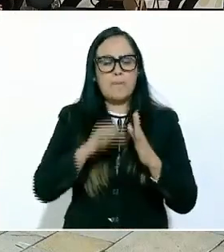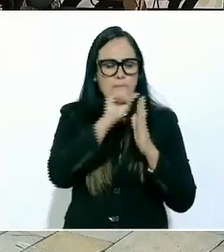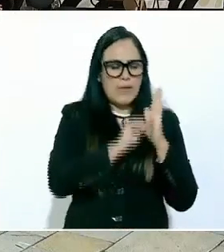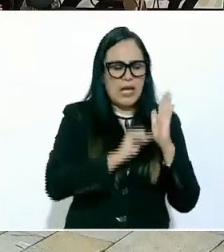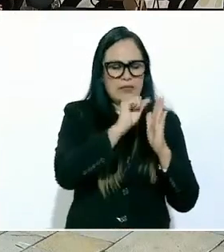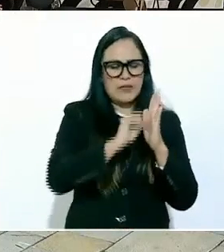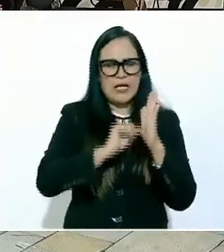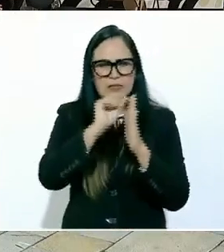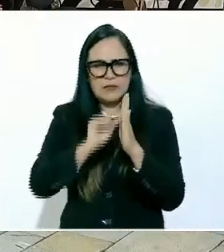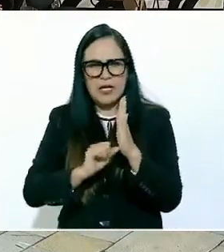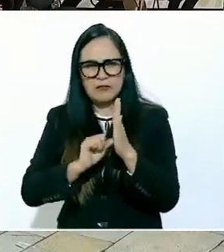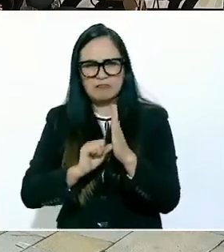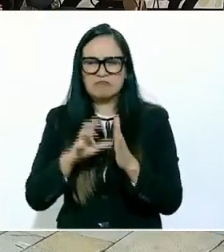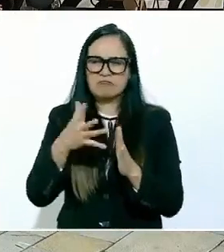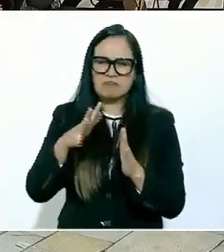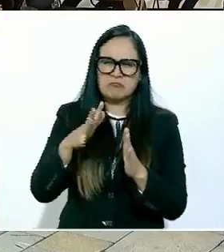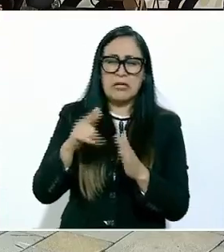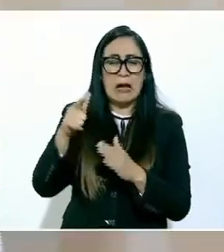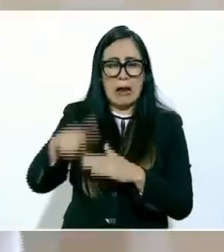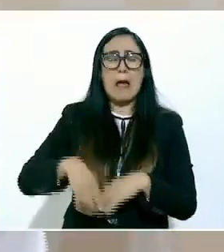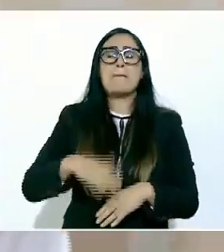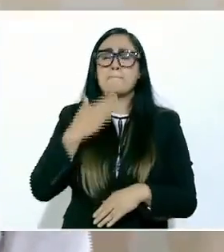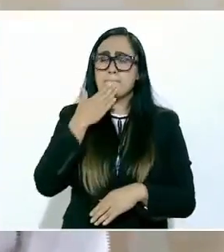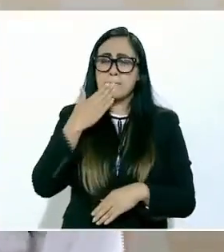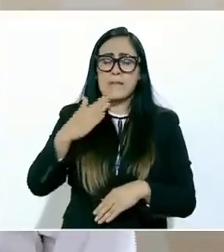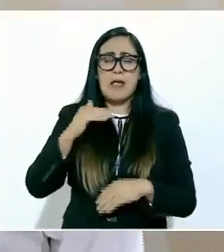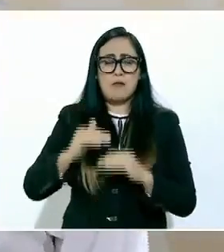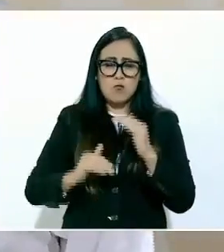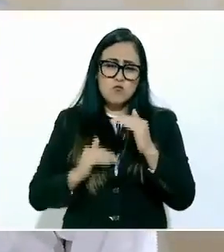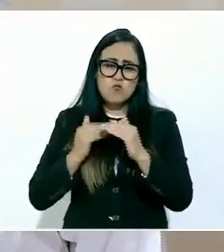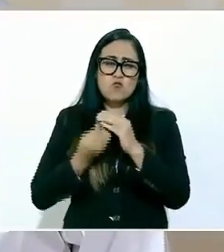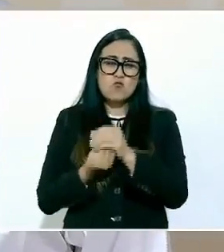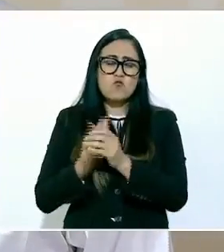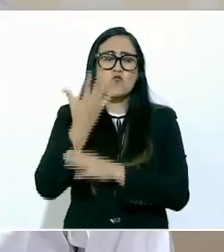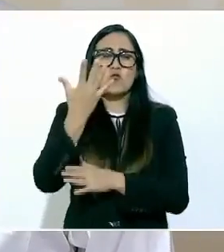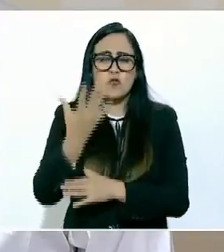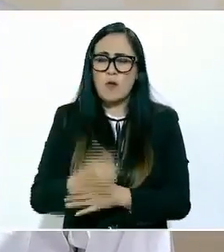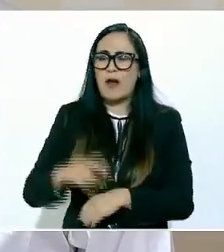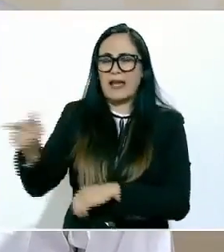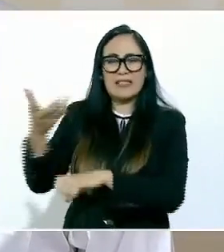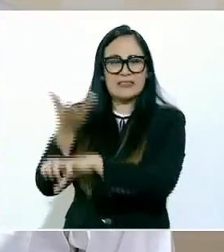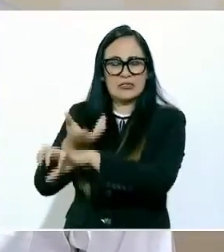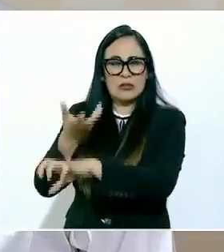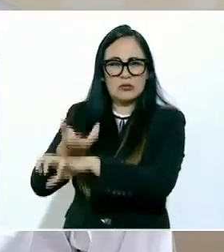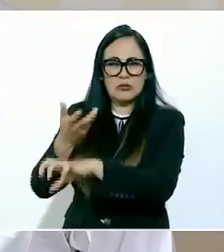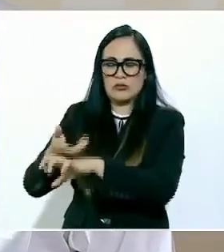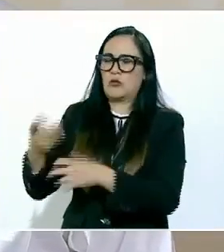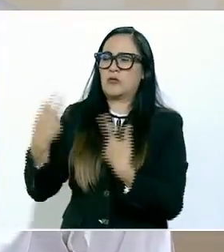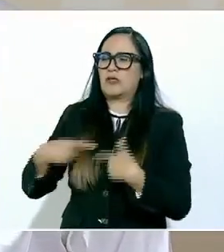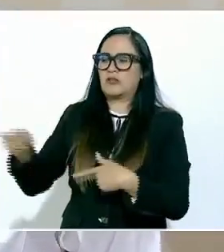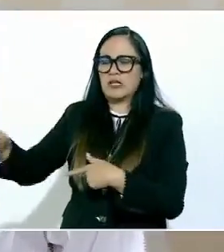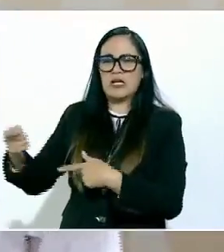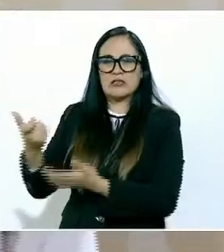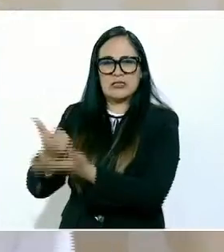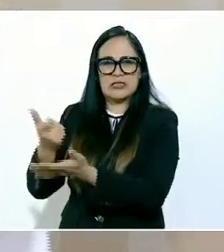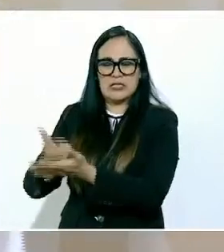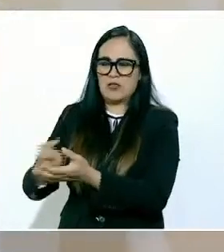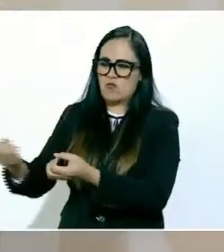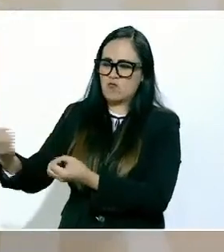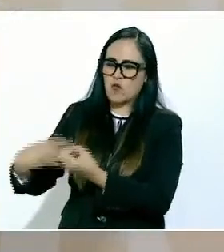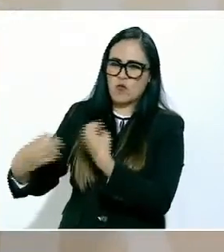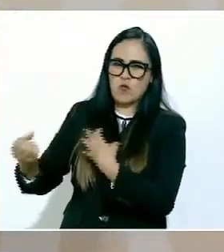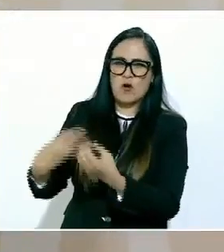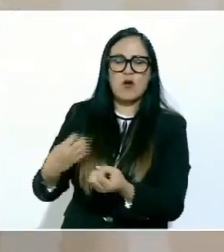meses, que vamos a tener un récord nuevo en remesas. Vamos a llegar